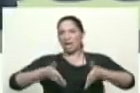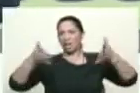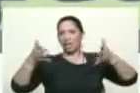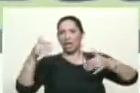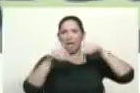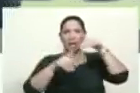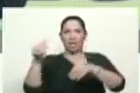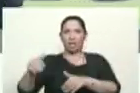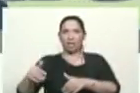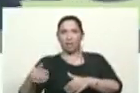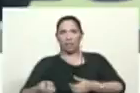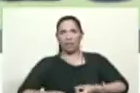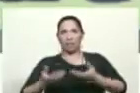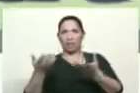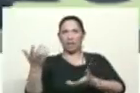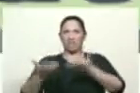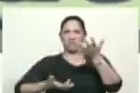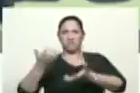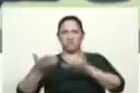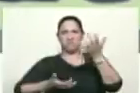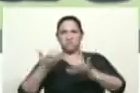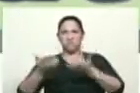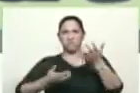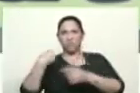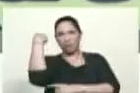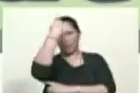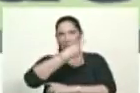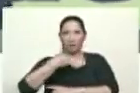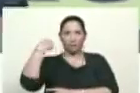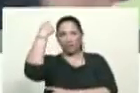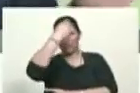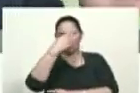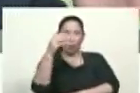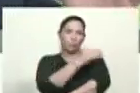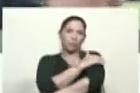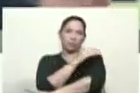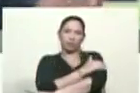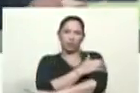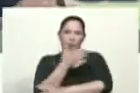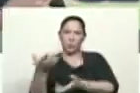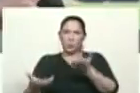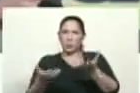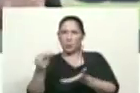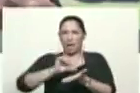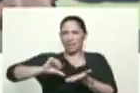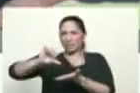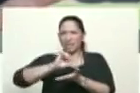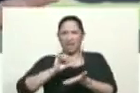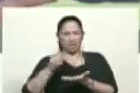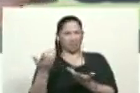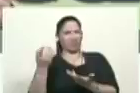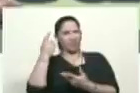elecciones le vamos a freír las cabezas a los adecos en aceite. Una cosa macabra, ¿a quién se le ocurre que eso puede